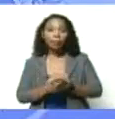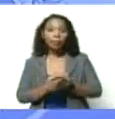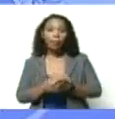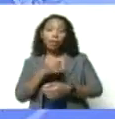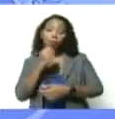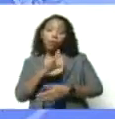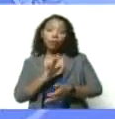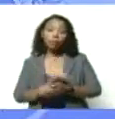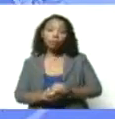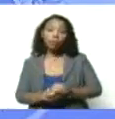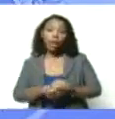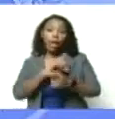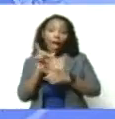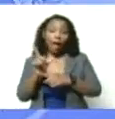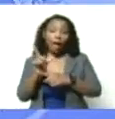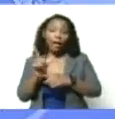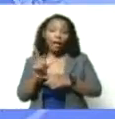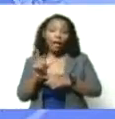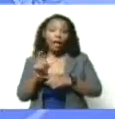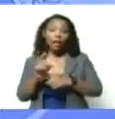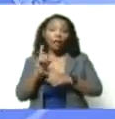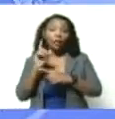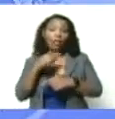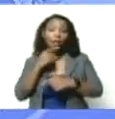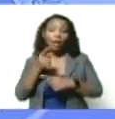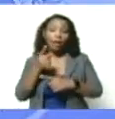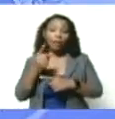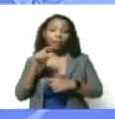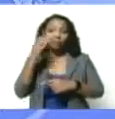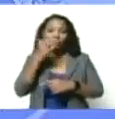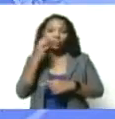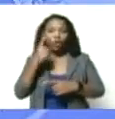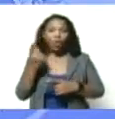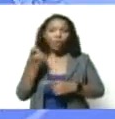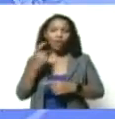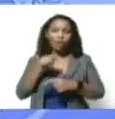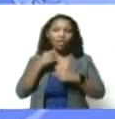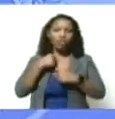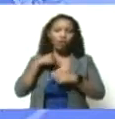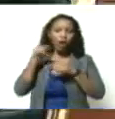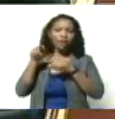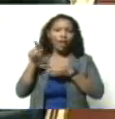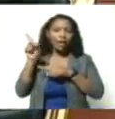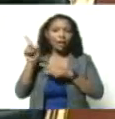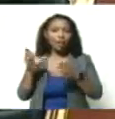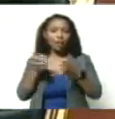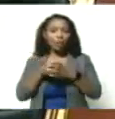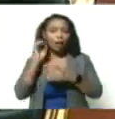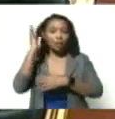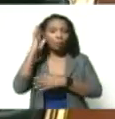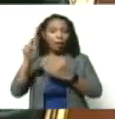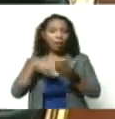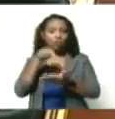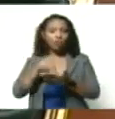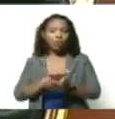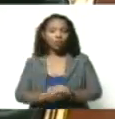Bueno, Earle nos enredará allá y dirán, concha, le vale, ¿cómo hago falta yo allí en esa Asamblea